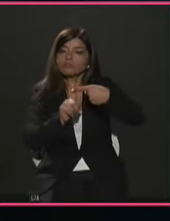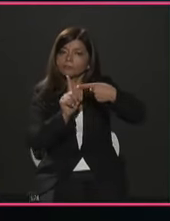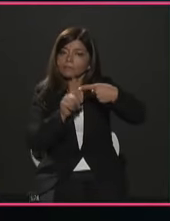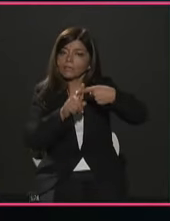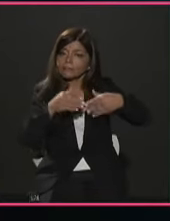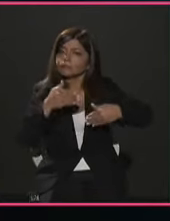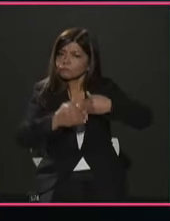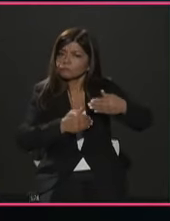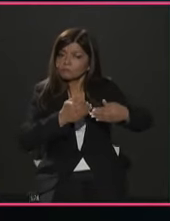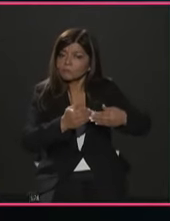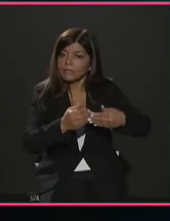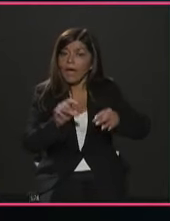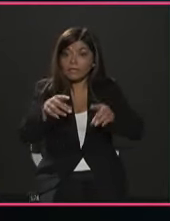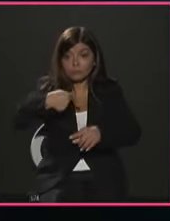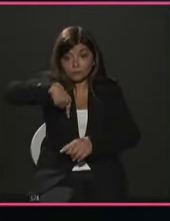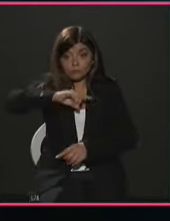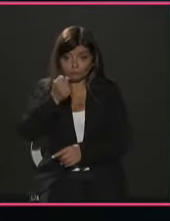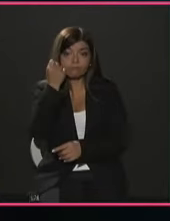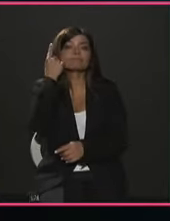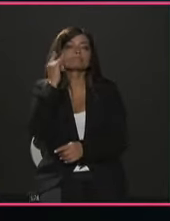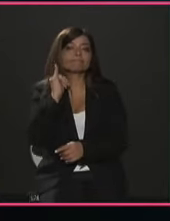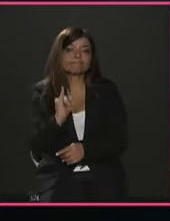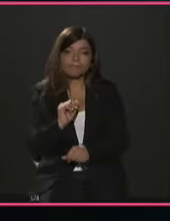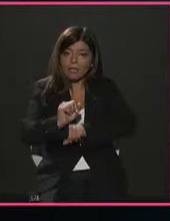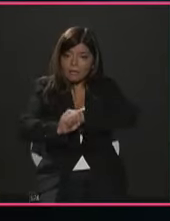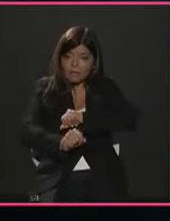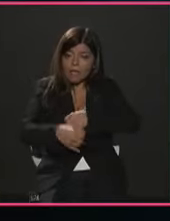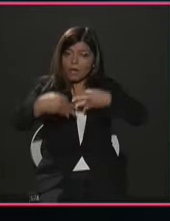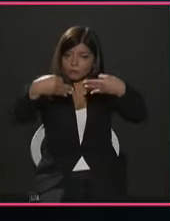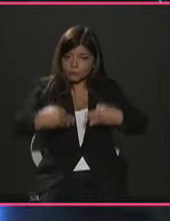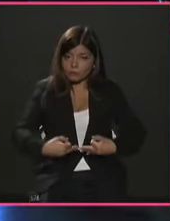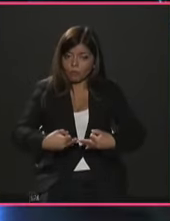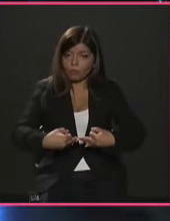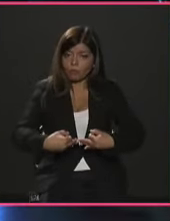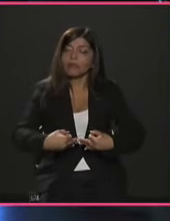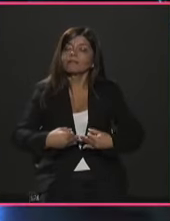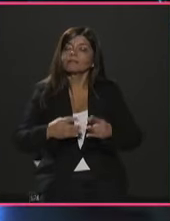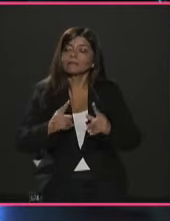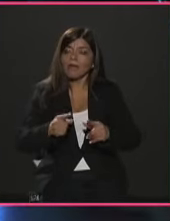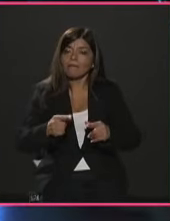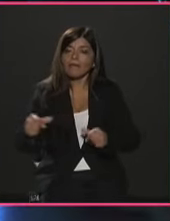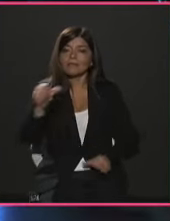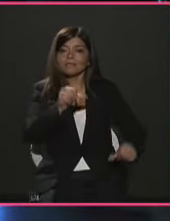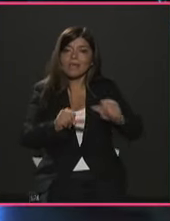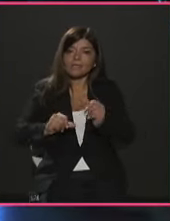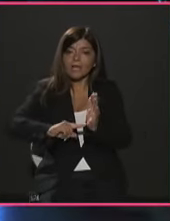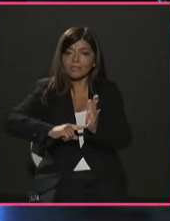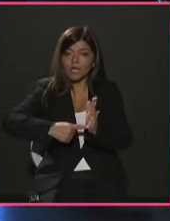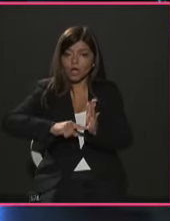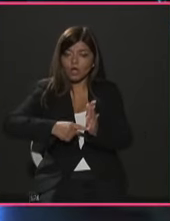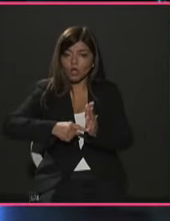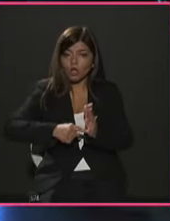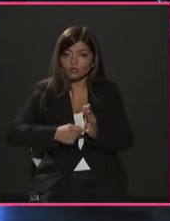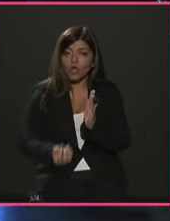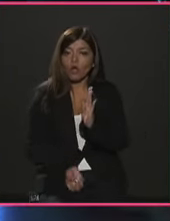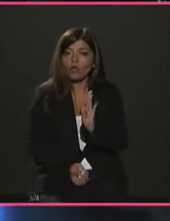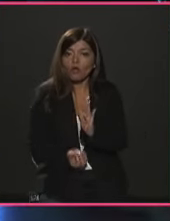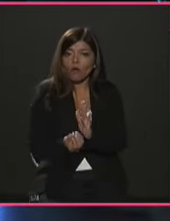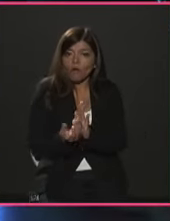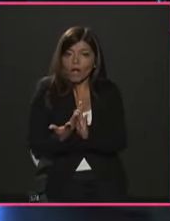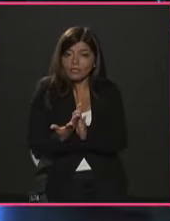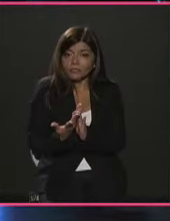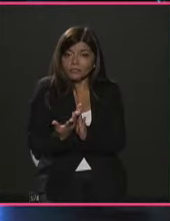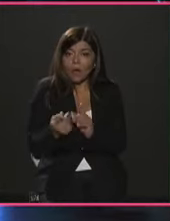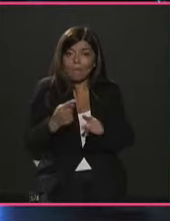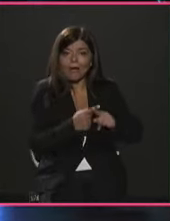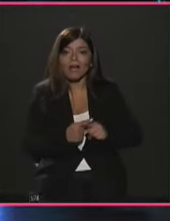participar así lo entendemos y así lo aseguramos ciencia tecnología e Innovación